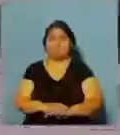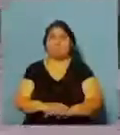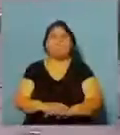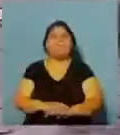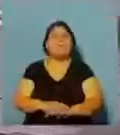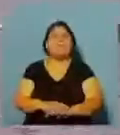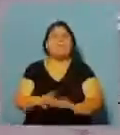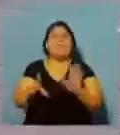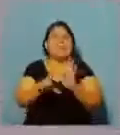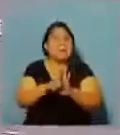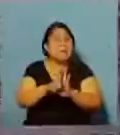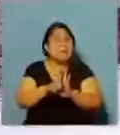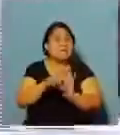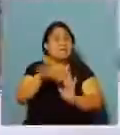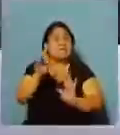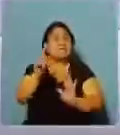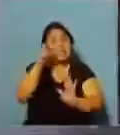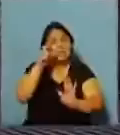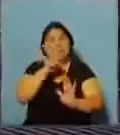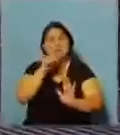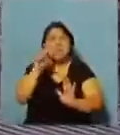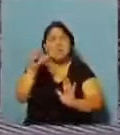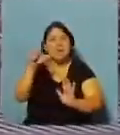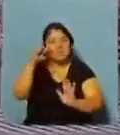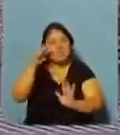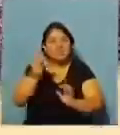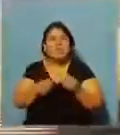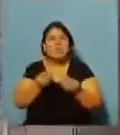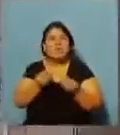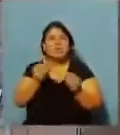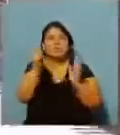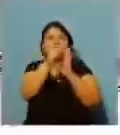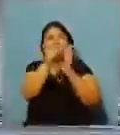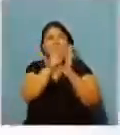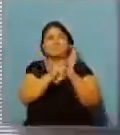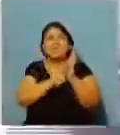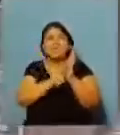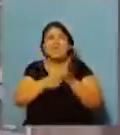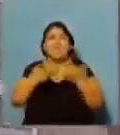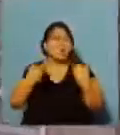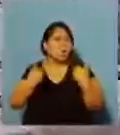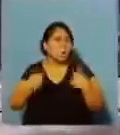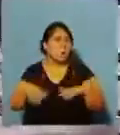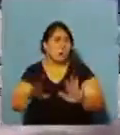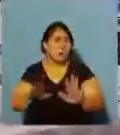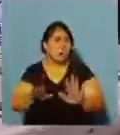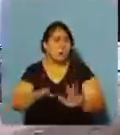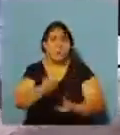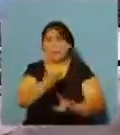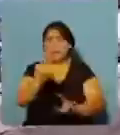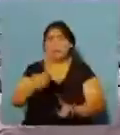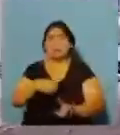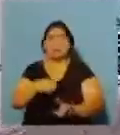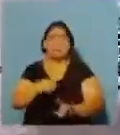¿Vigencia la ley de talles? La ley establece un sistema único normalizado de identificación de talles